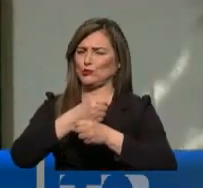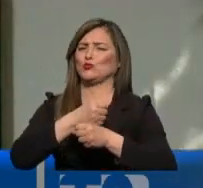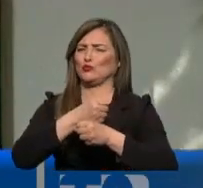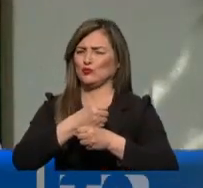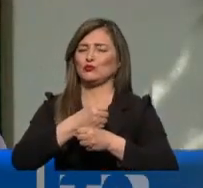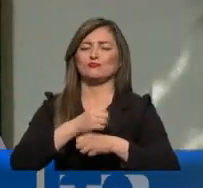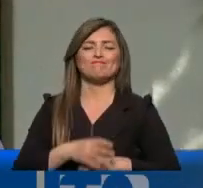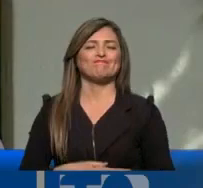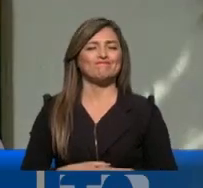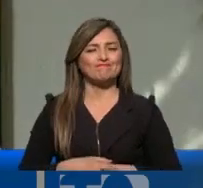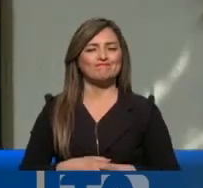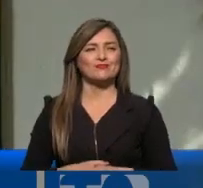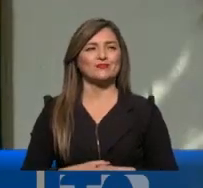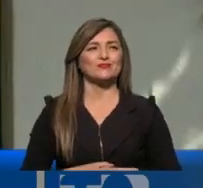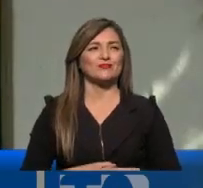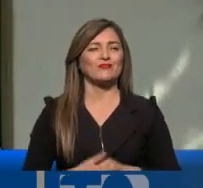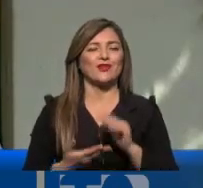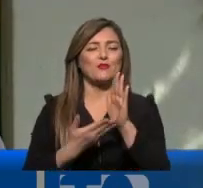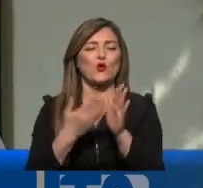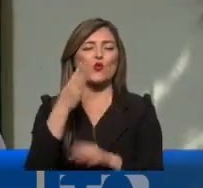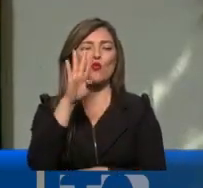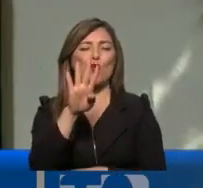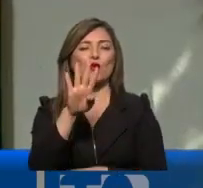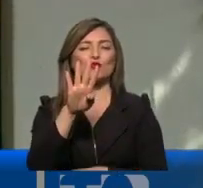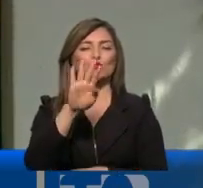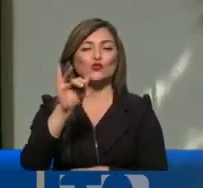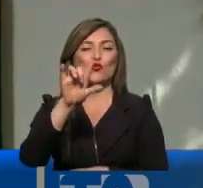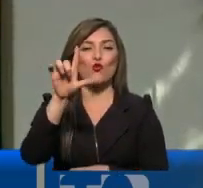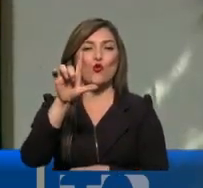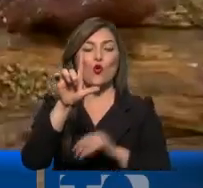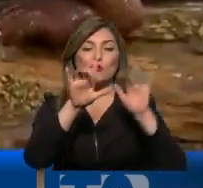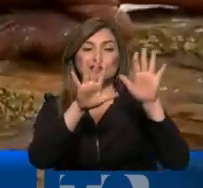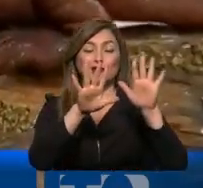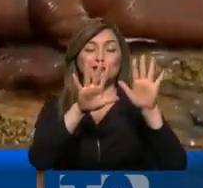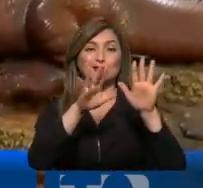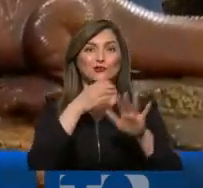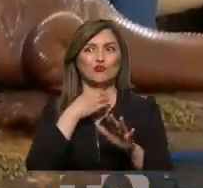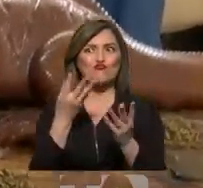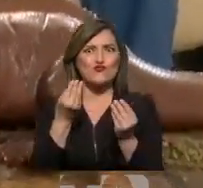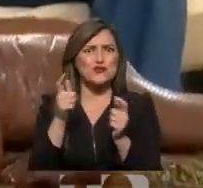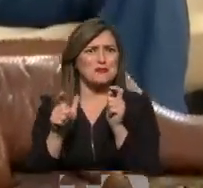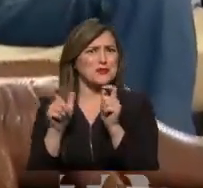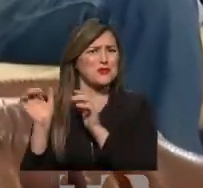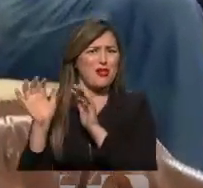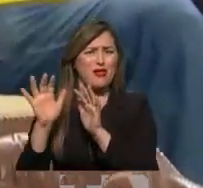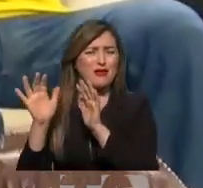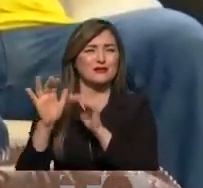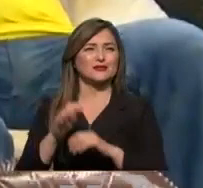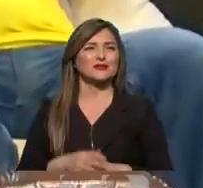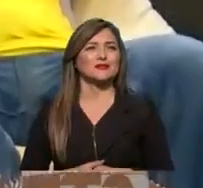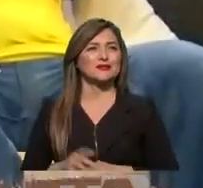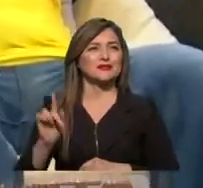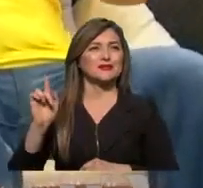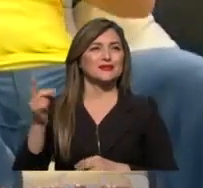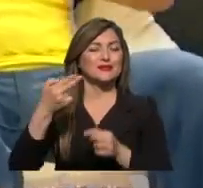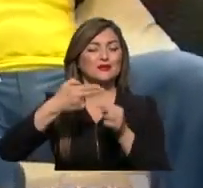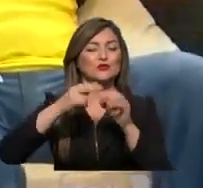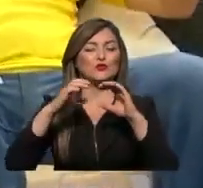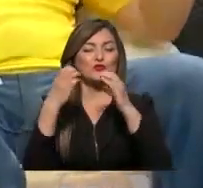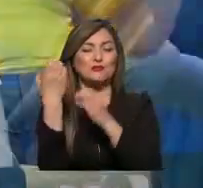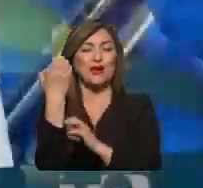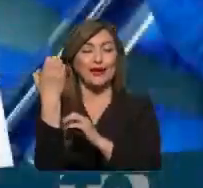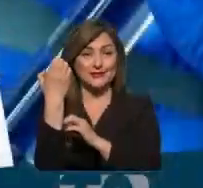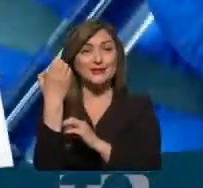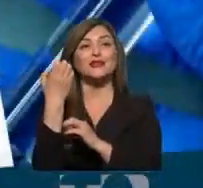hemos ya empezado a tener picos el 4 de julio, el 10 de agosto también. Gonzalo es parte del COE en San Cristóbal. Por